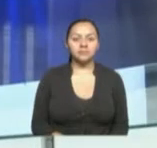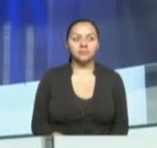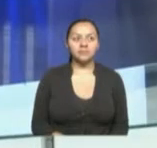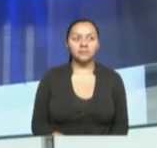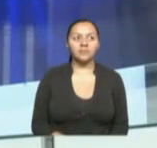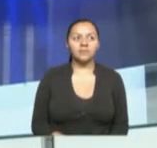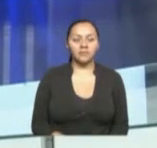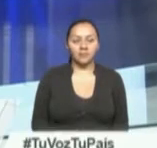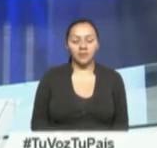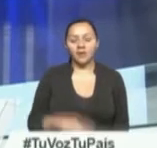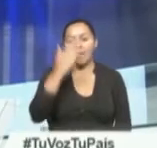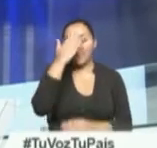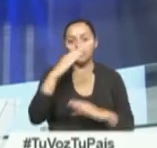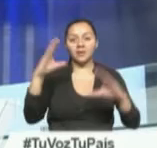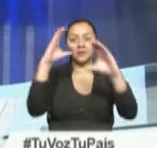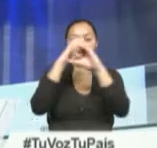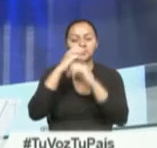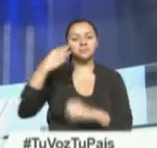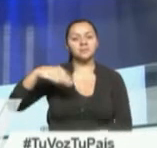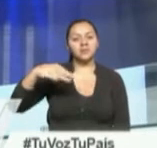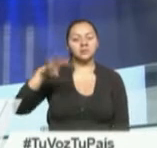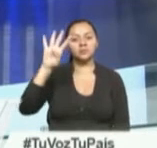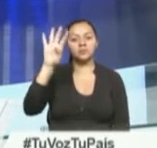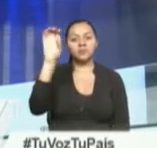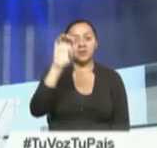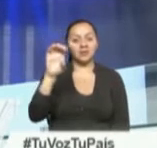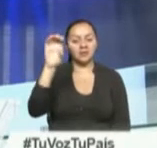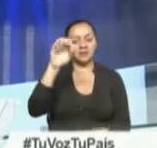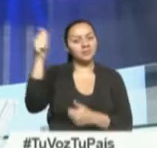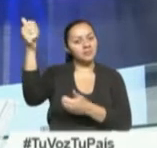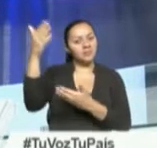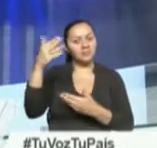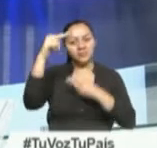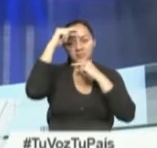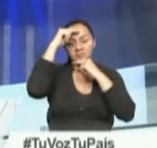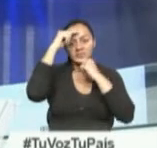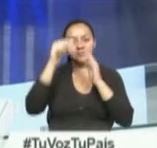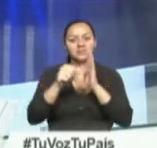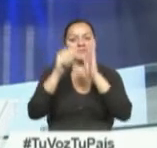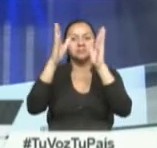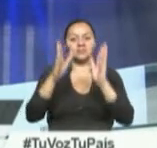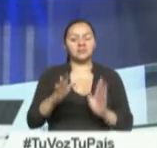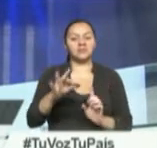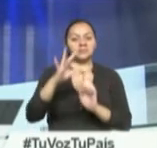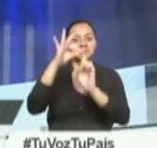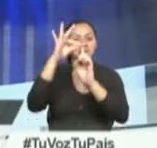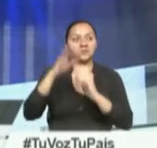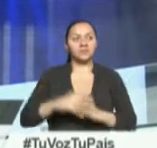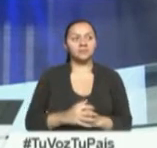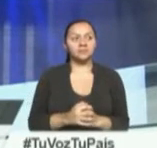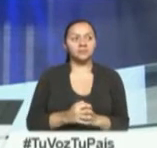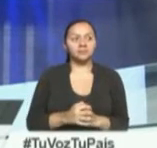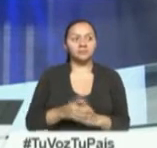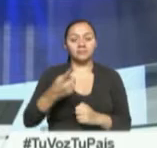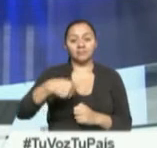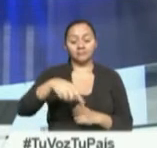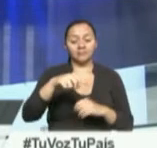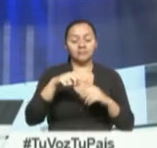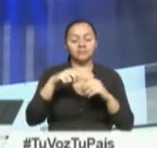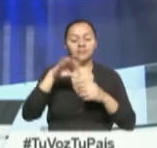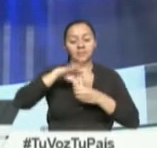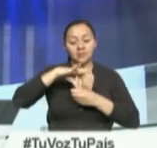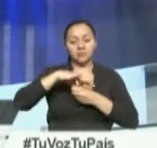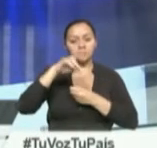Muy buenas noches, miércoles 4 de enero. Sean todos bienvenidos a su Noticiero Ciudadano, emisión estelar. En los comicios de